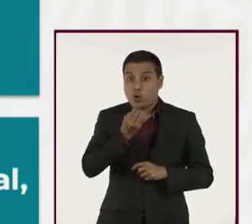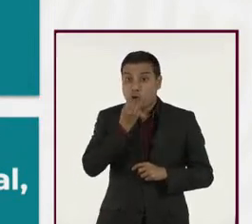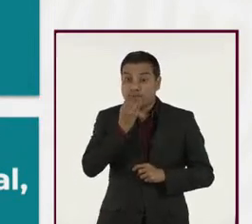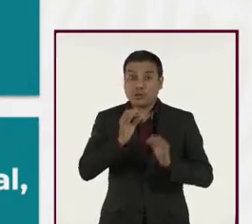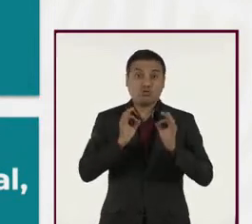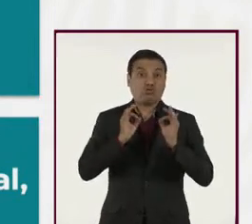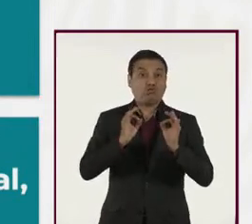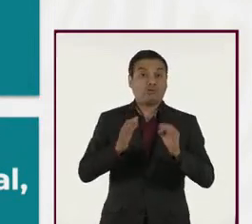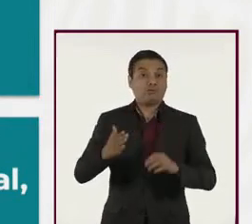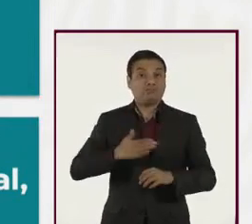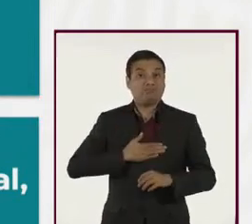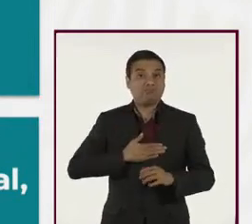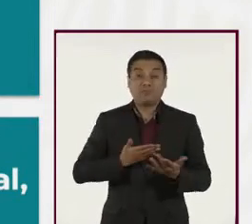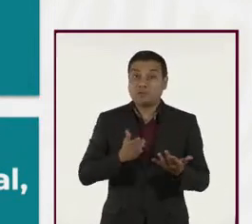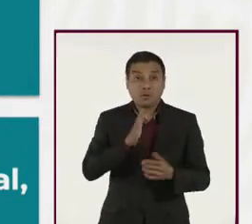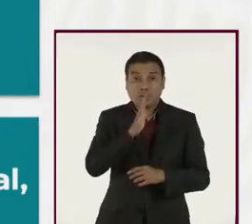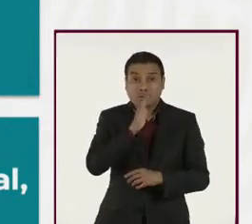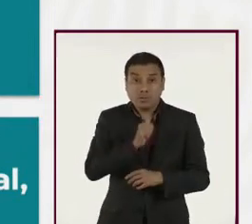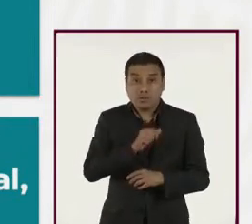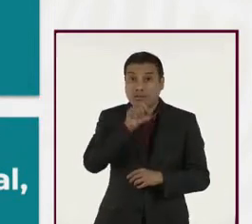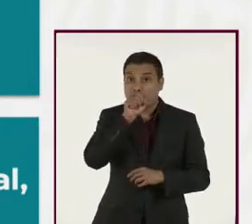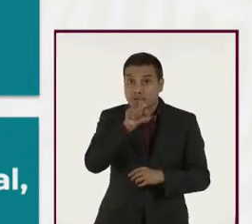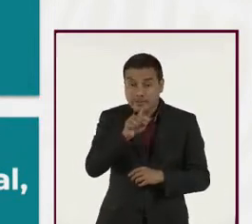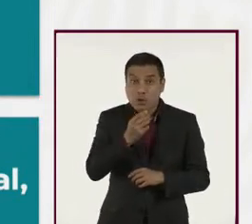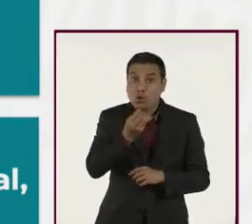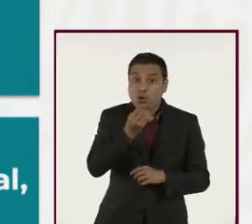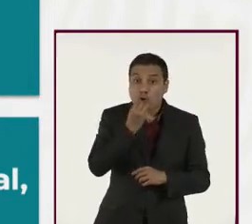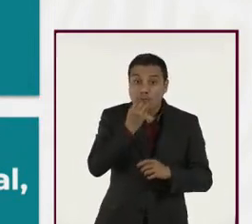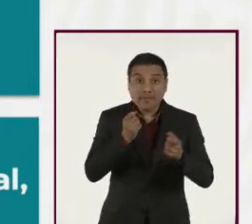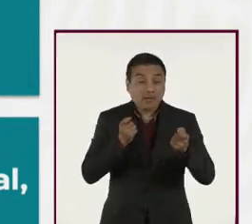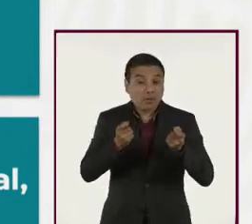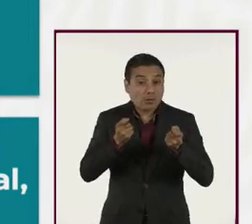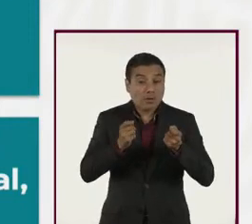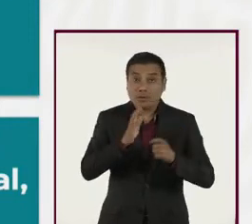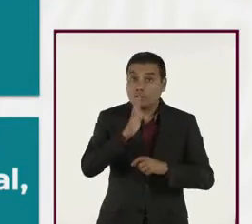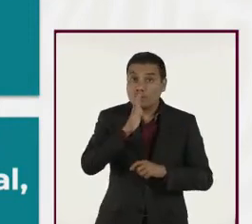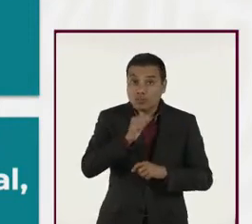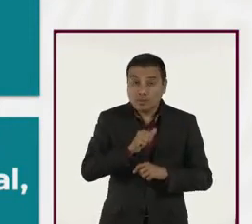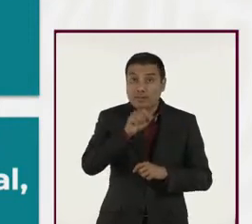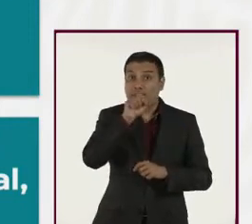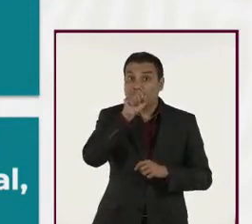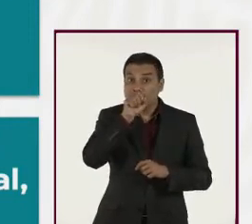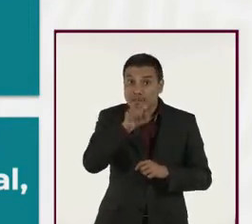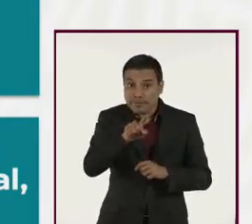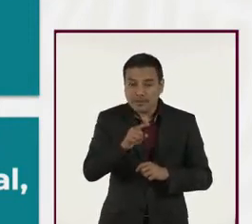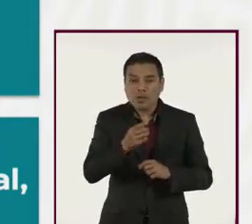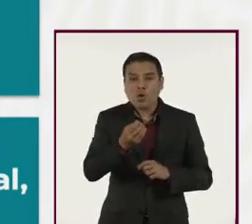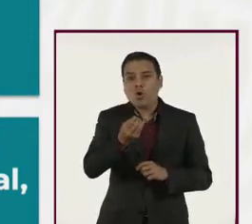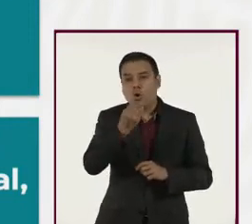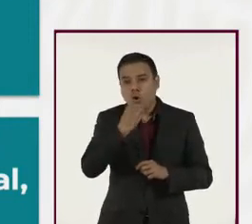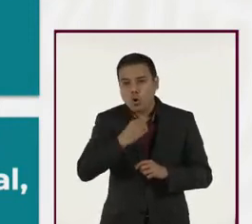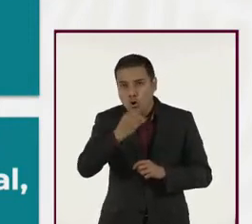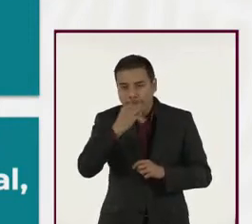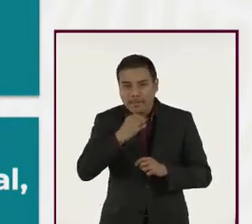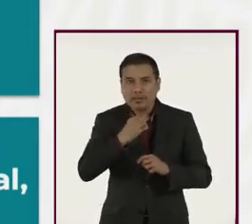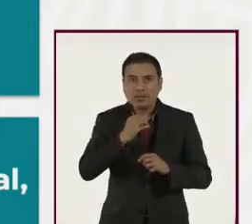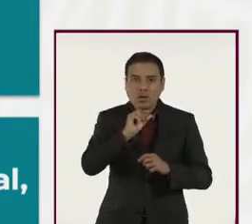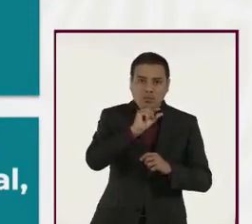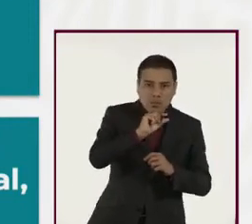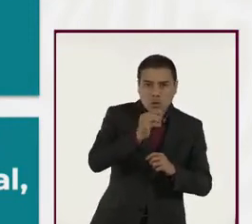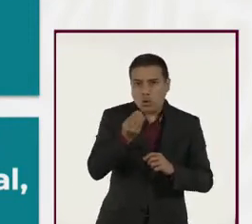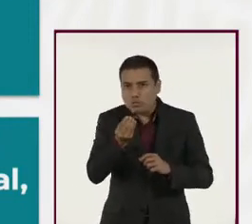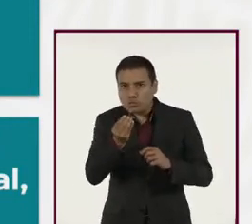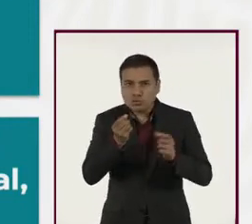apetito, para regular la ingesta de alimentos y también para regular el impulso a la hora de tomarlos. Dentro de estos